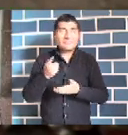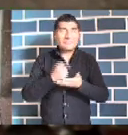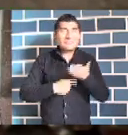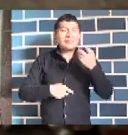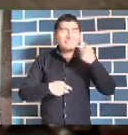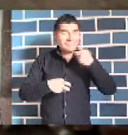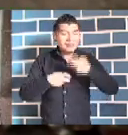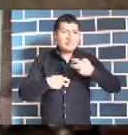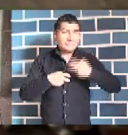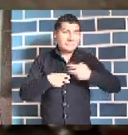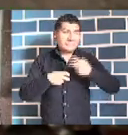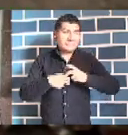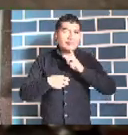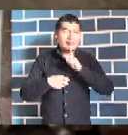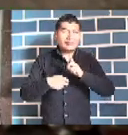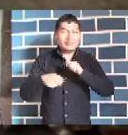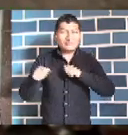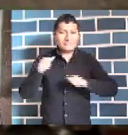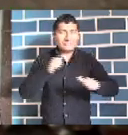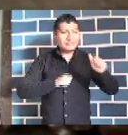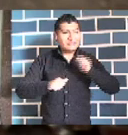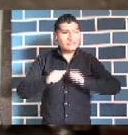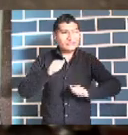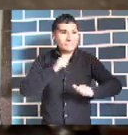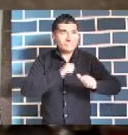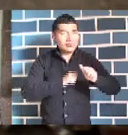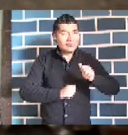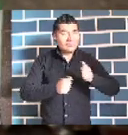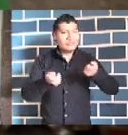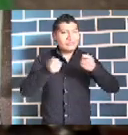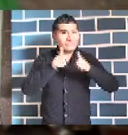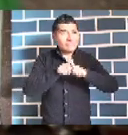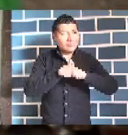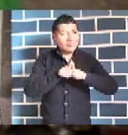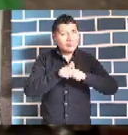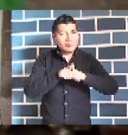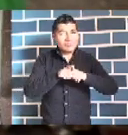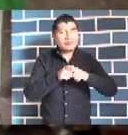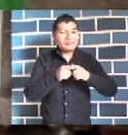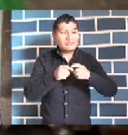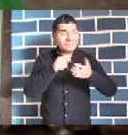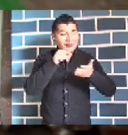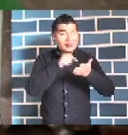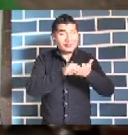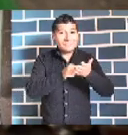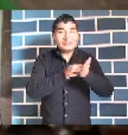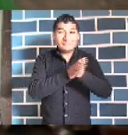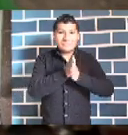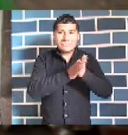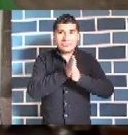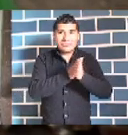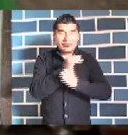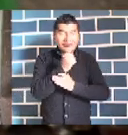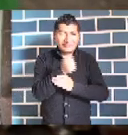difíciles será actuar correctamente cuando sigue estos intereses